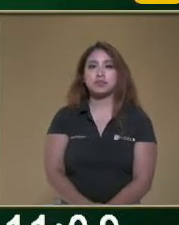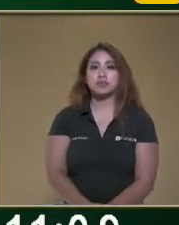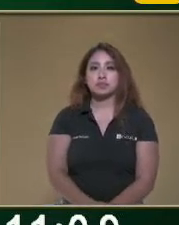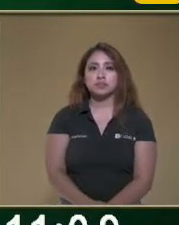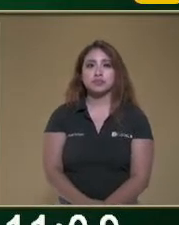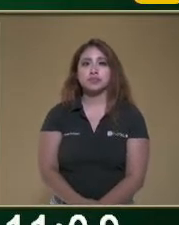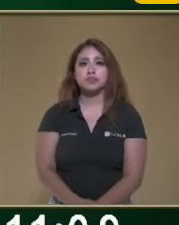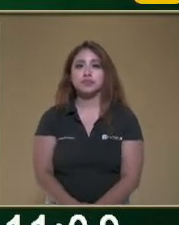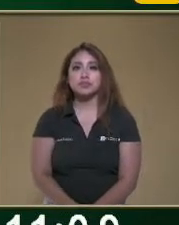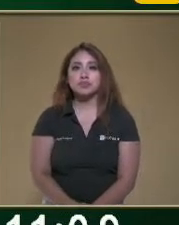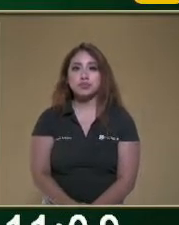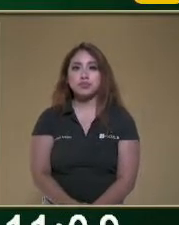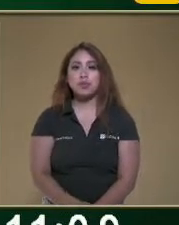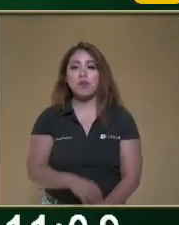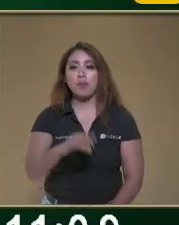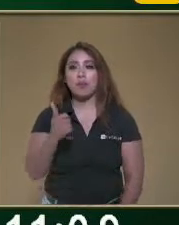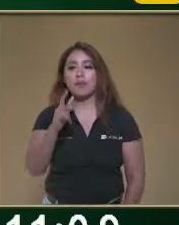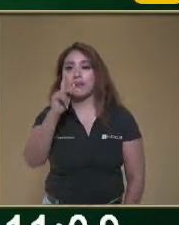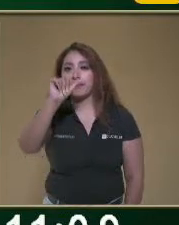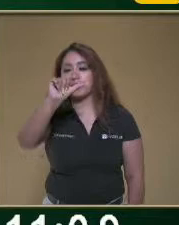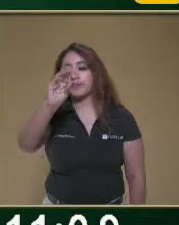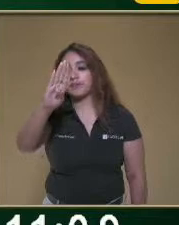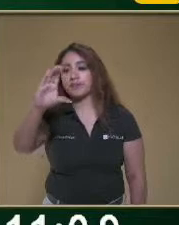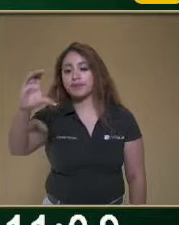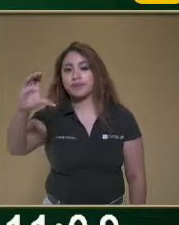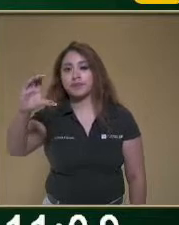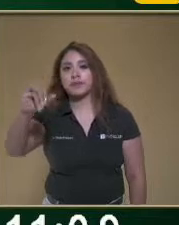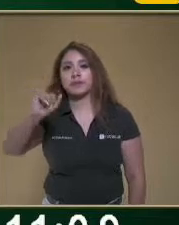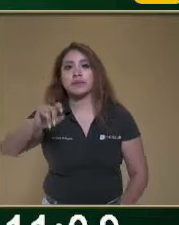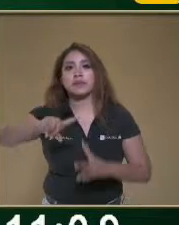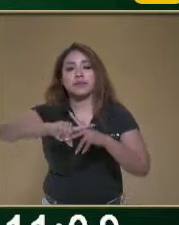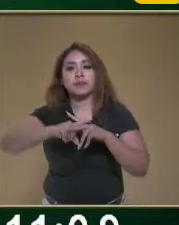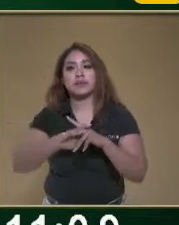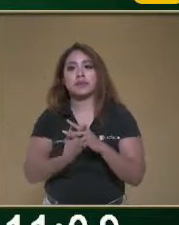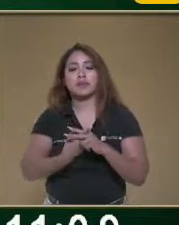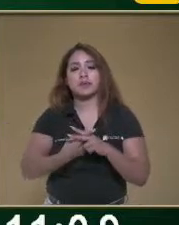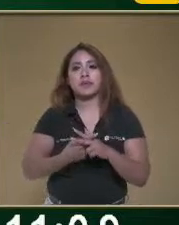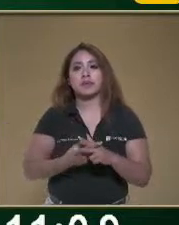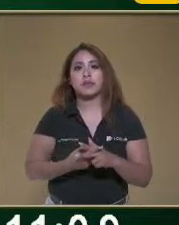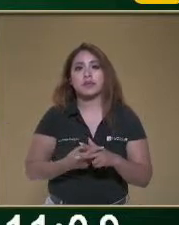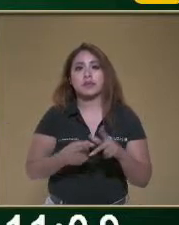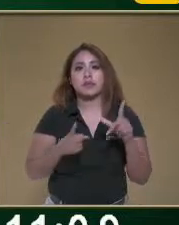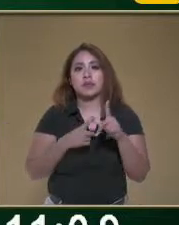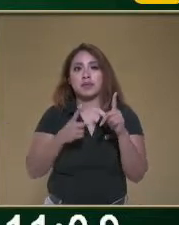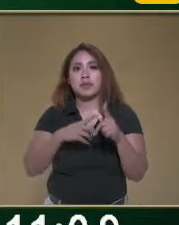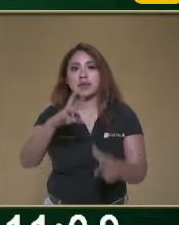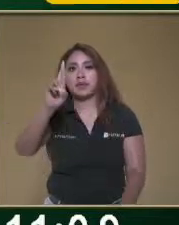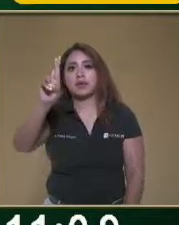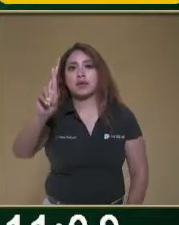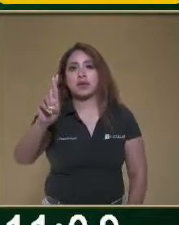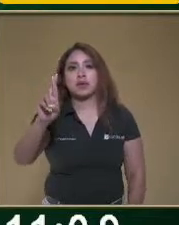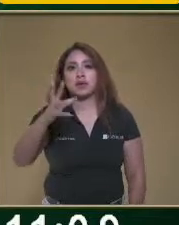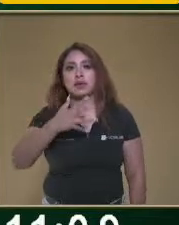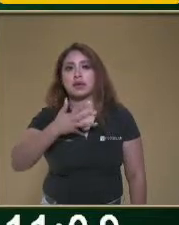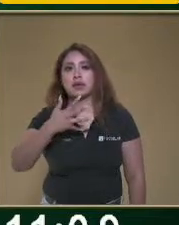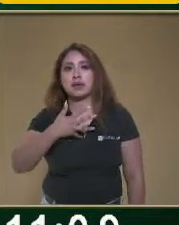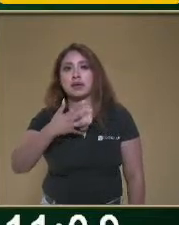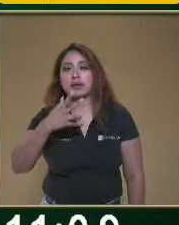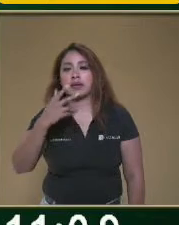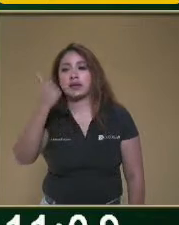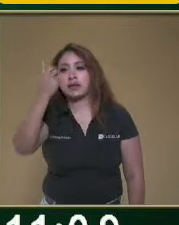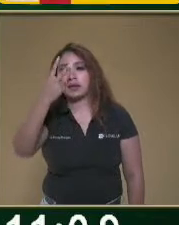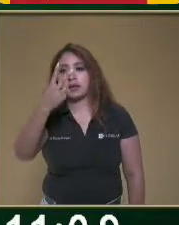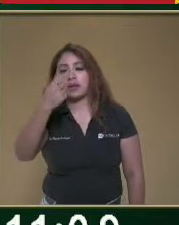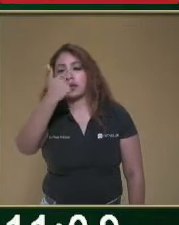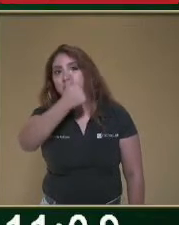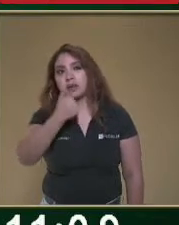Siguiente línea del abecedario. Vamos a empezar con la letra R. Y tenemos a nuestros dos alumnos. Uno